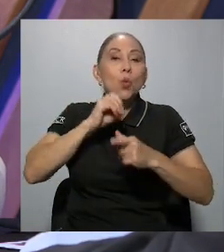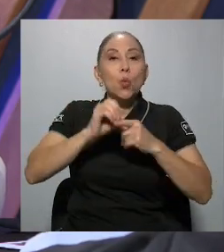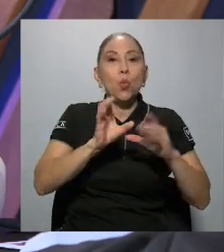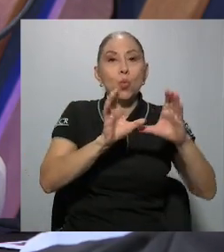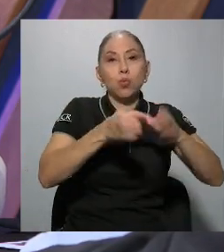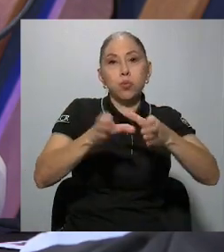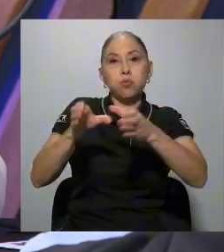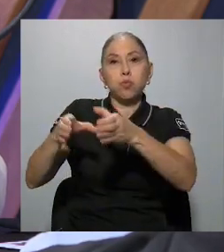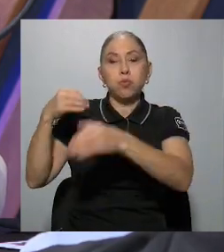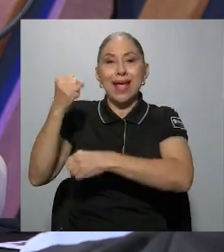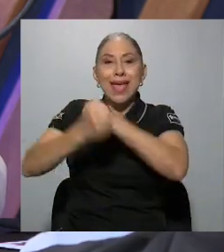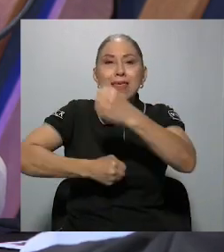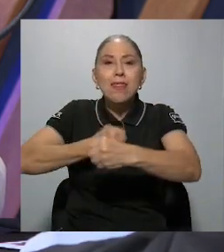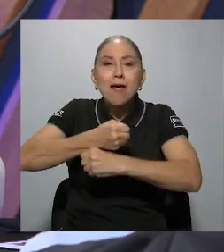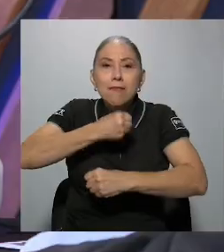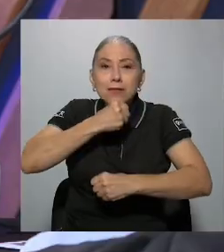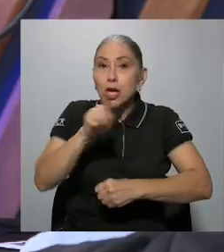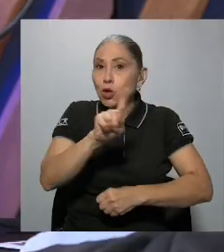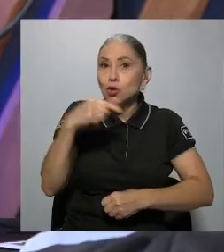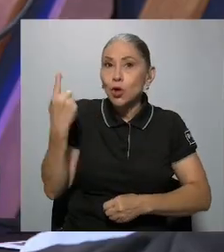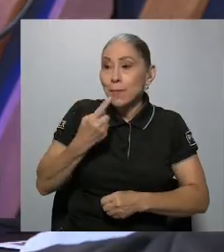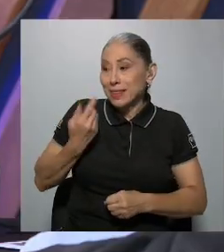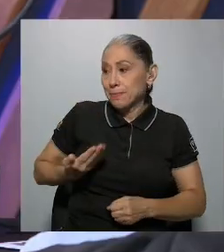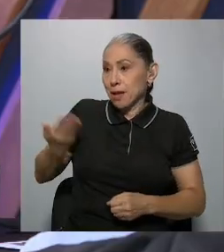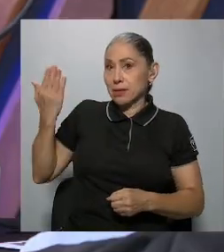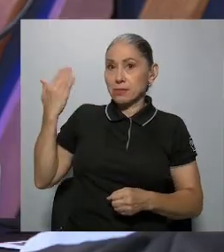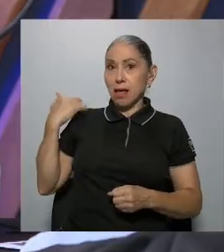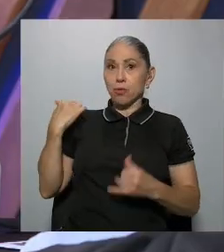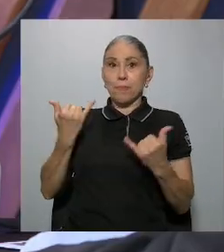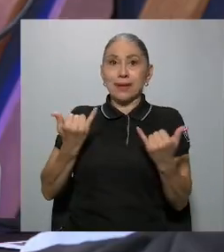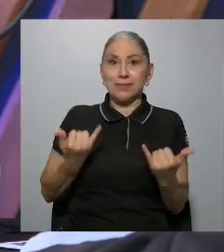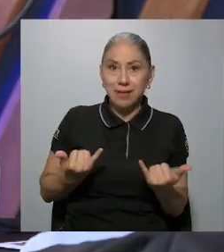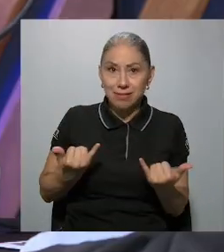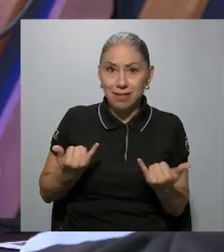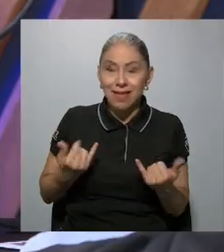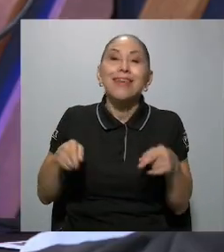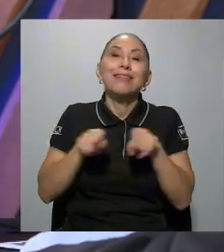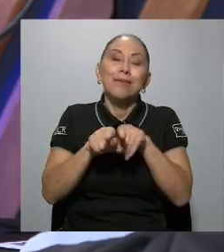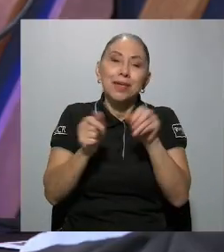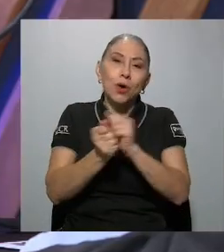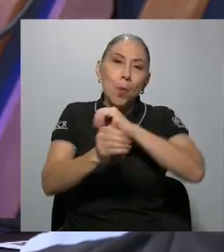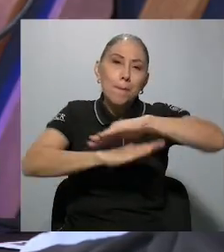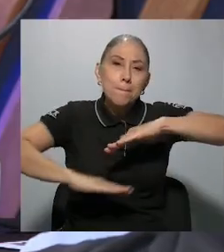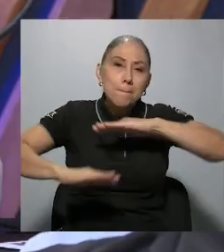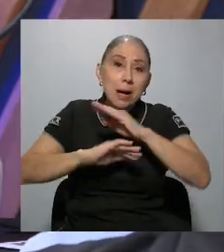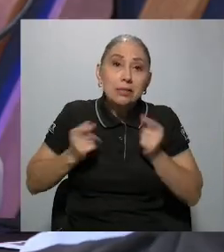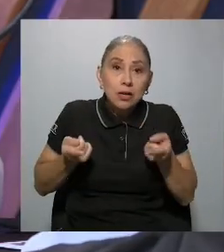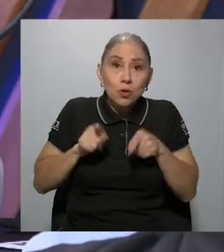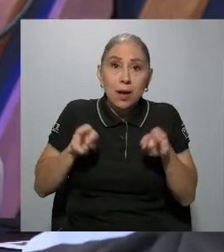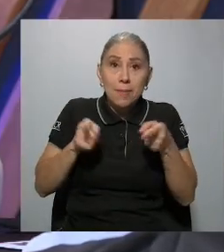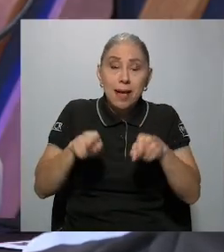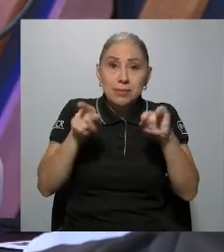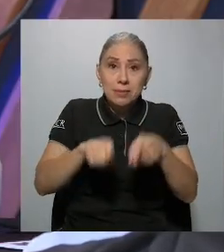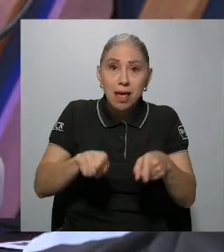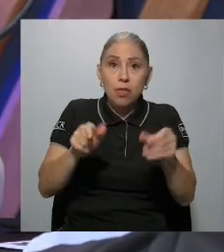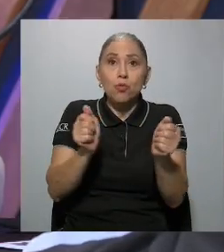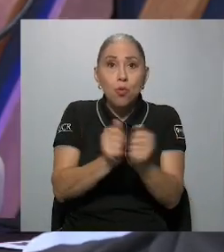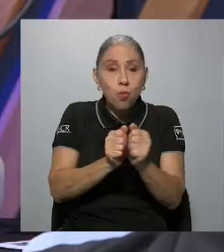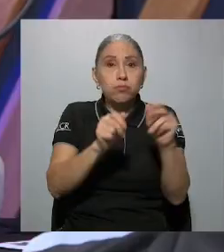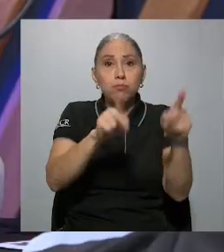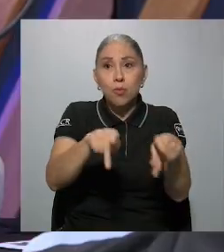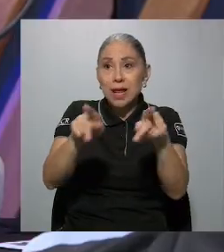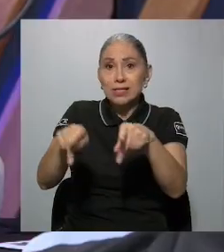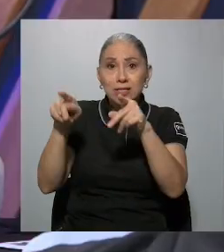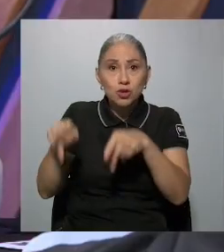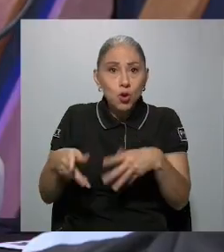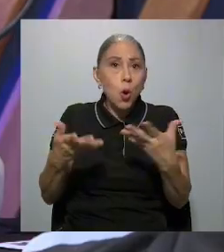de edades. No solo en el pasado, en el presente, sino que con base en los componentes demográficos del